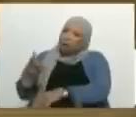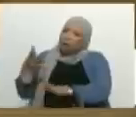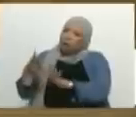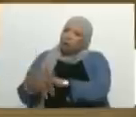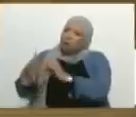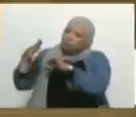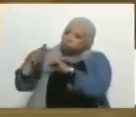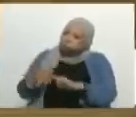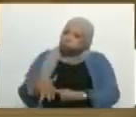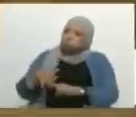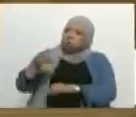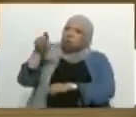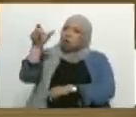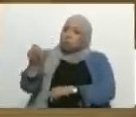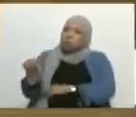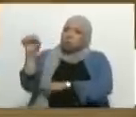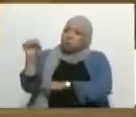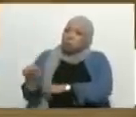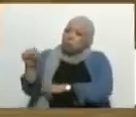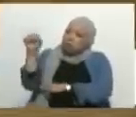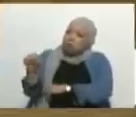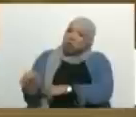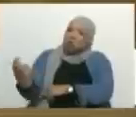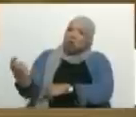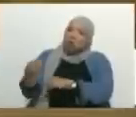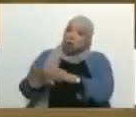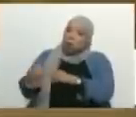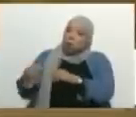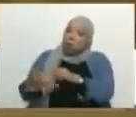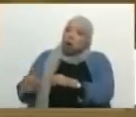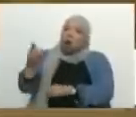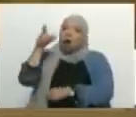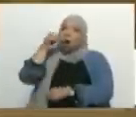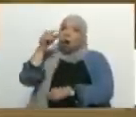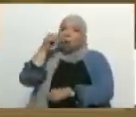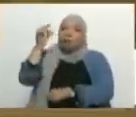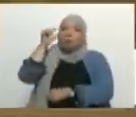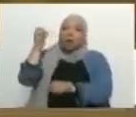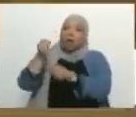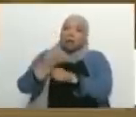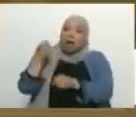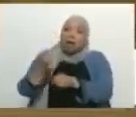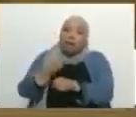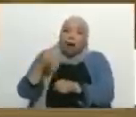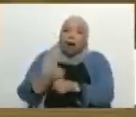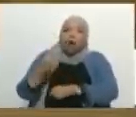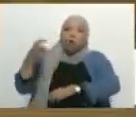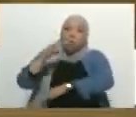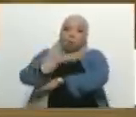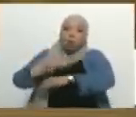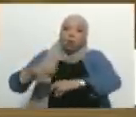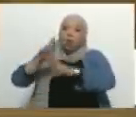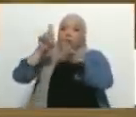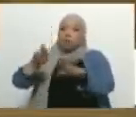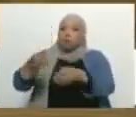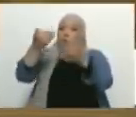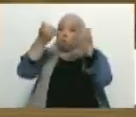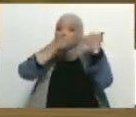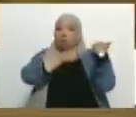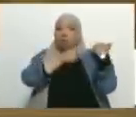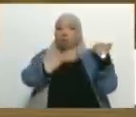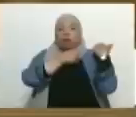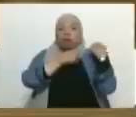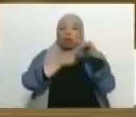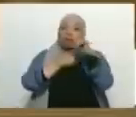tener que poner a un municipio de hombres, de mujeres, trabajadoras, gente respetada como es la